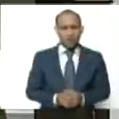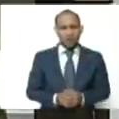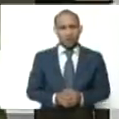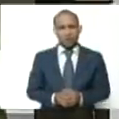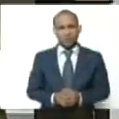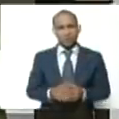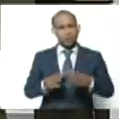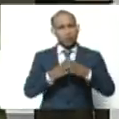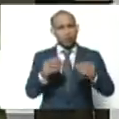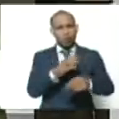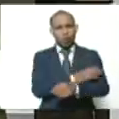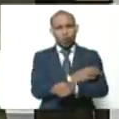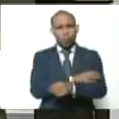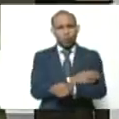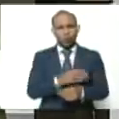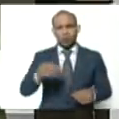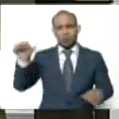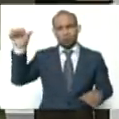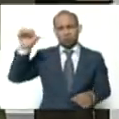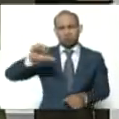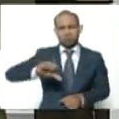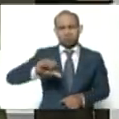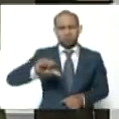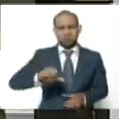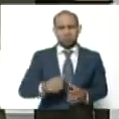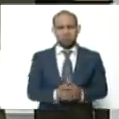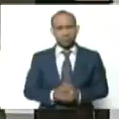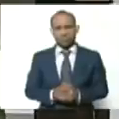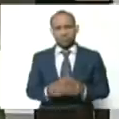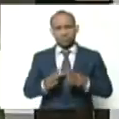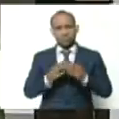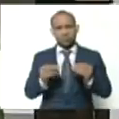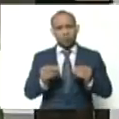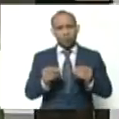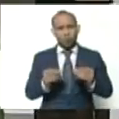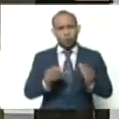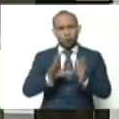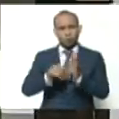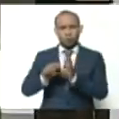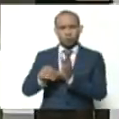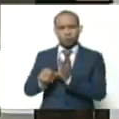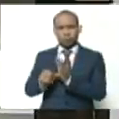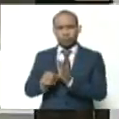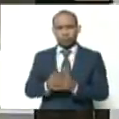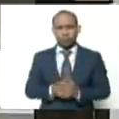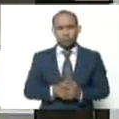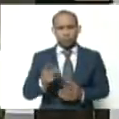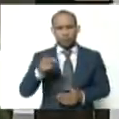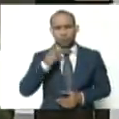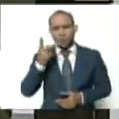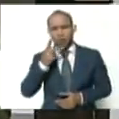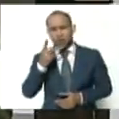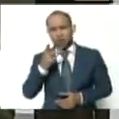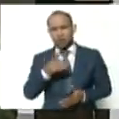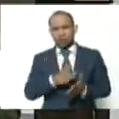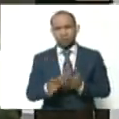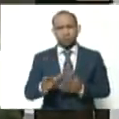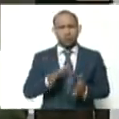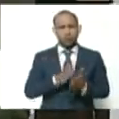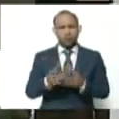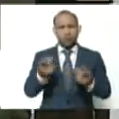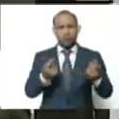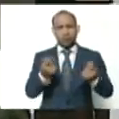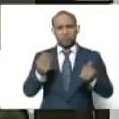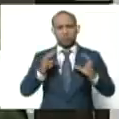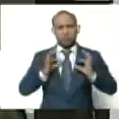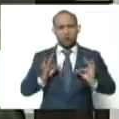Dilapidaron todo ese capital político, lo malversaron, el capital político, porque el capital físico no lo malversaron,